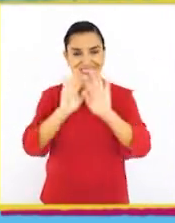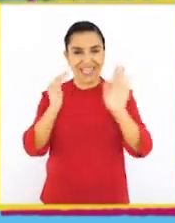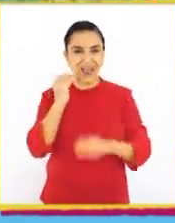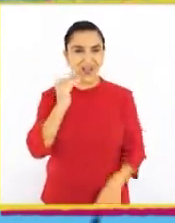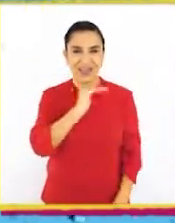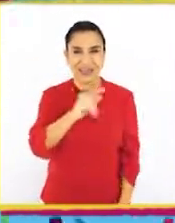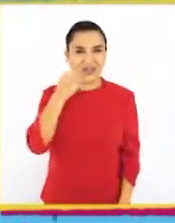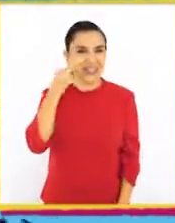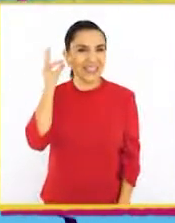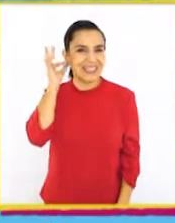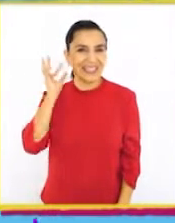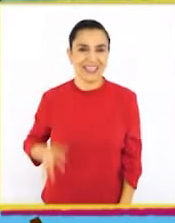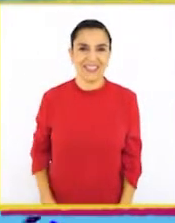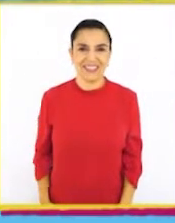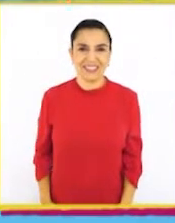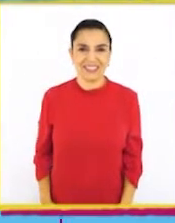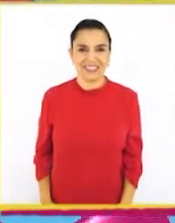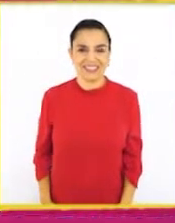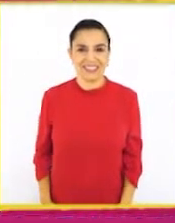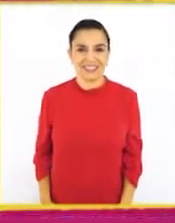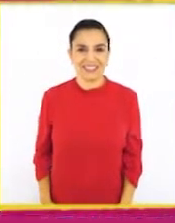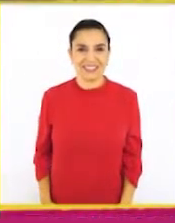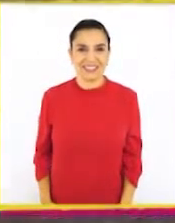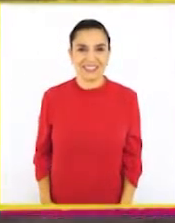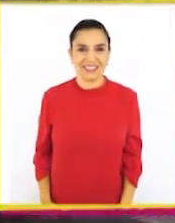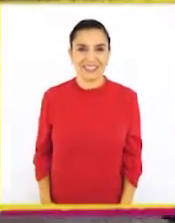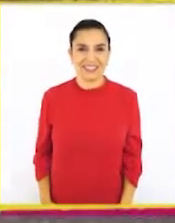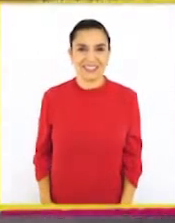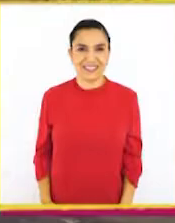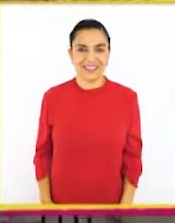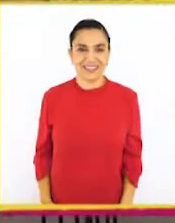aquí. ¡Chao, niños y niñas!